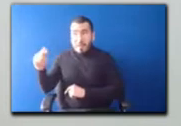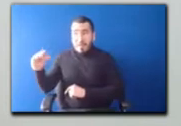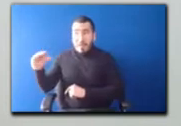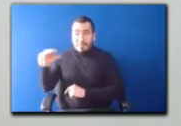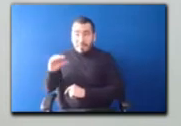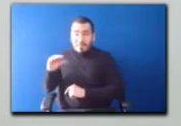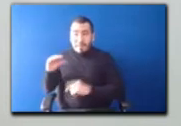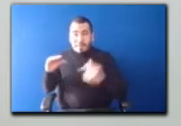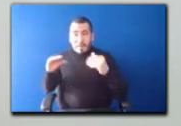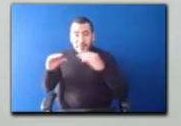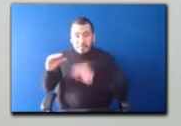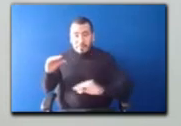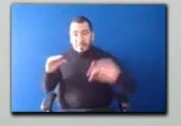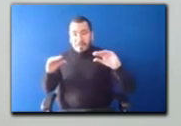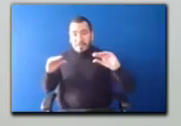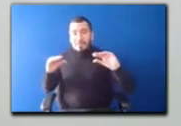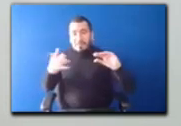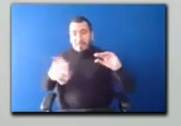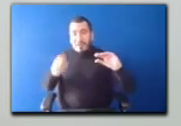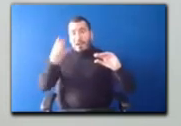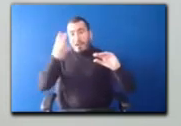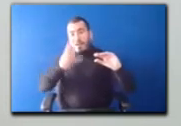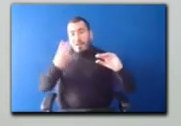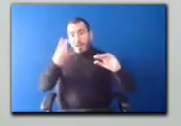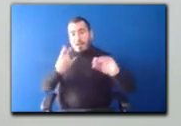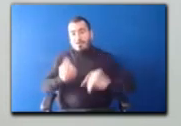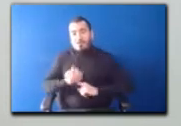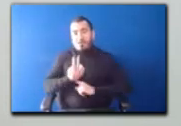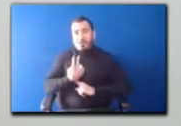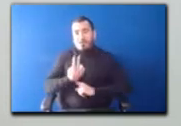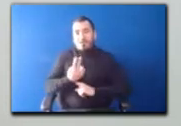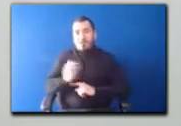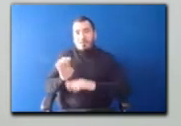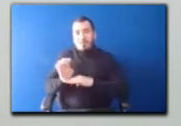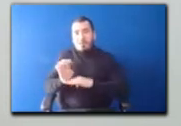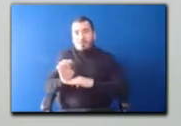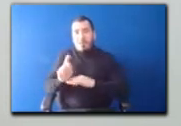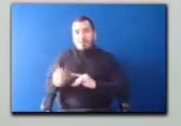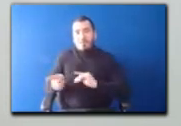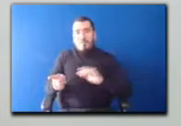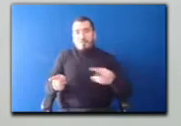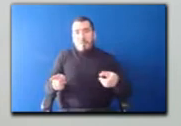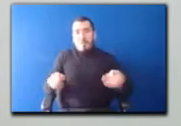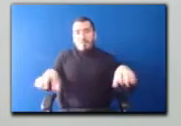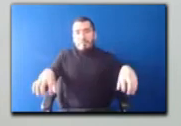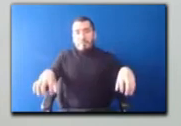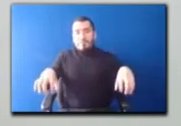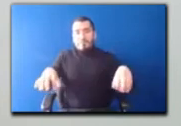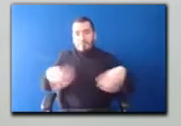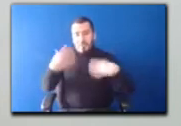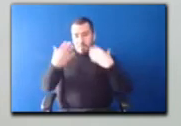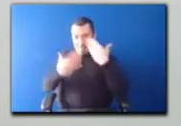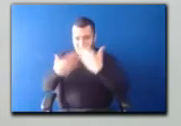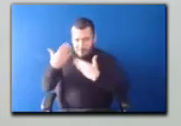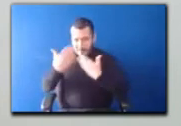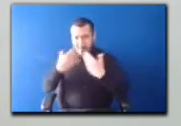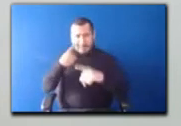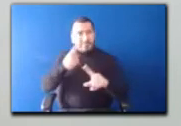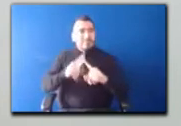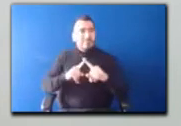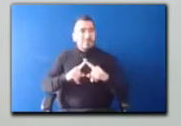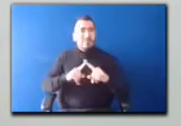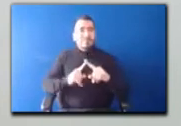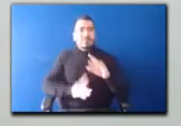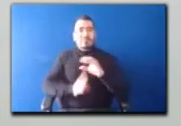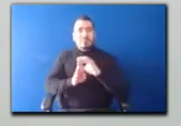está funcionando, tenemos 2 entidades haciendo esas transacciones, pero no para que los ahorros del público, Laura, vayan a un criptoactivo, sino para esa posibilidad de conectar